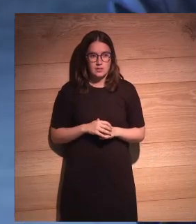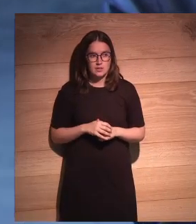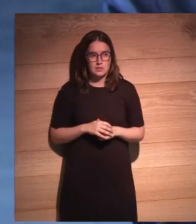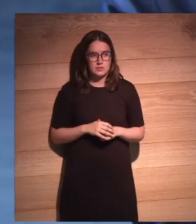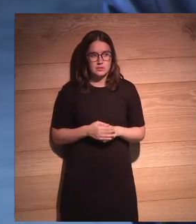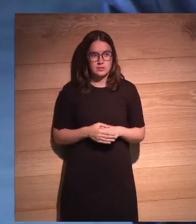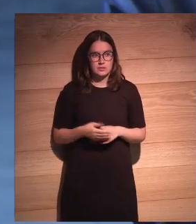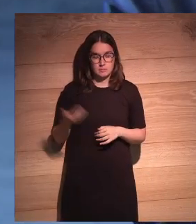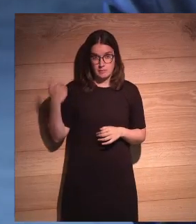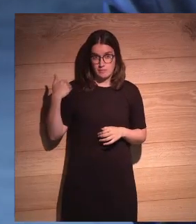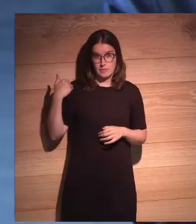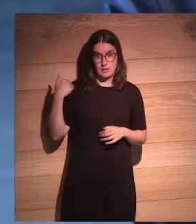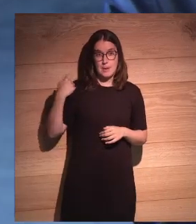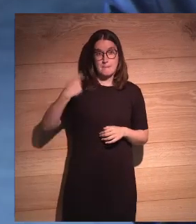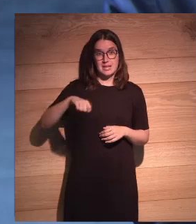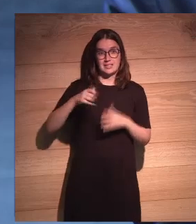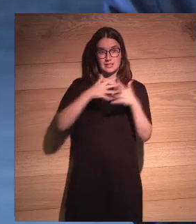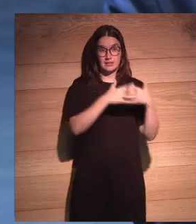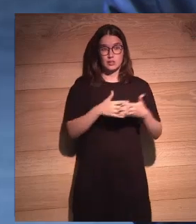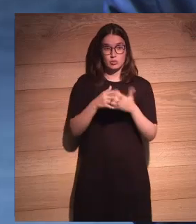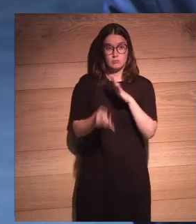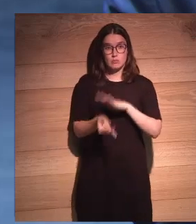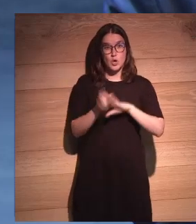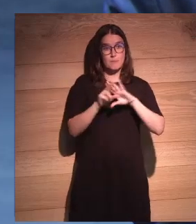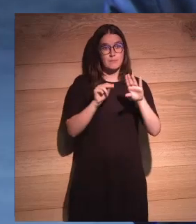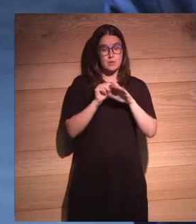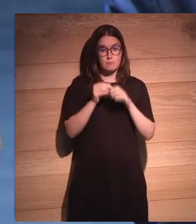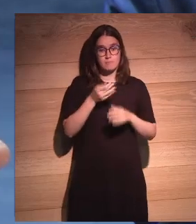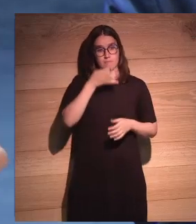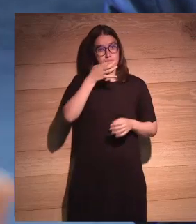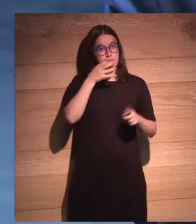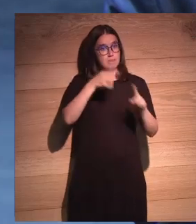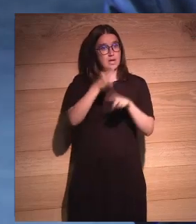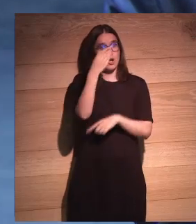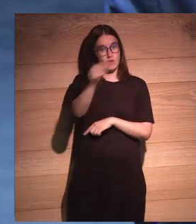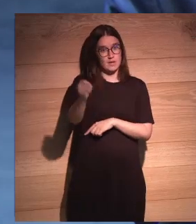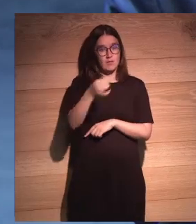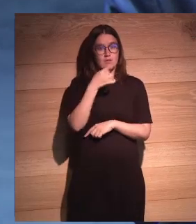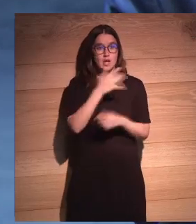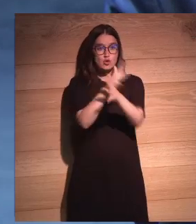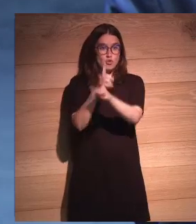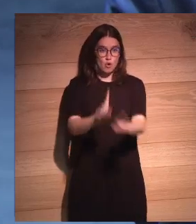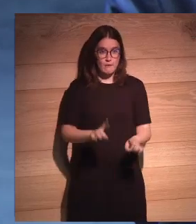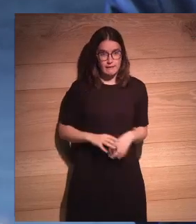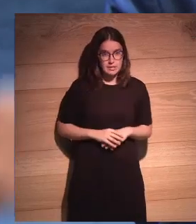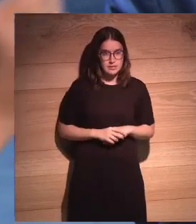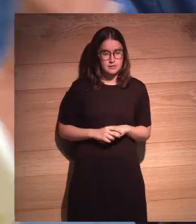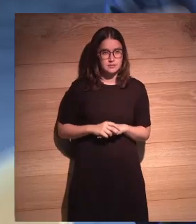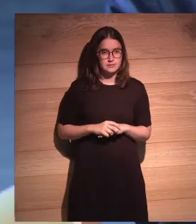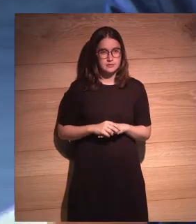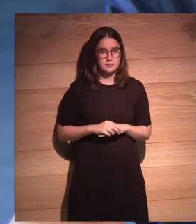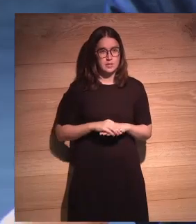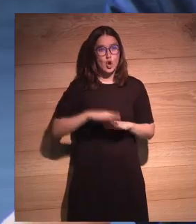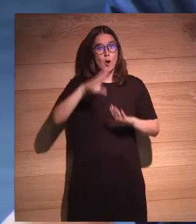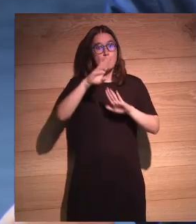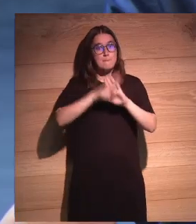El pasado presidente de Estados Unidos hizo un vídeo dirigiéndose a los chicos diciéndole: no juegues,